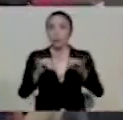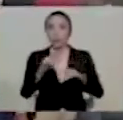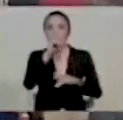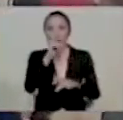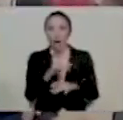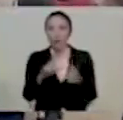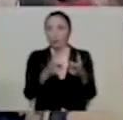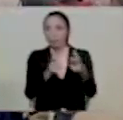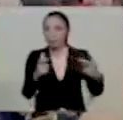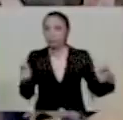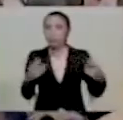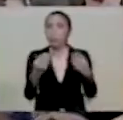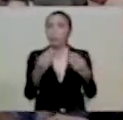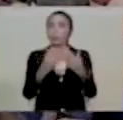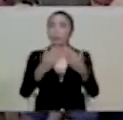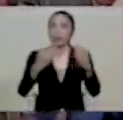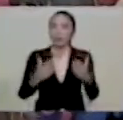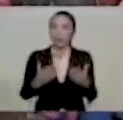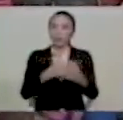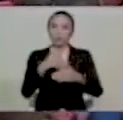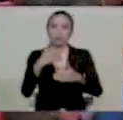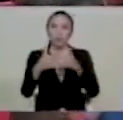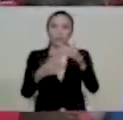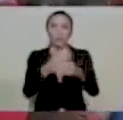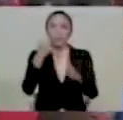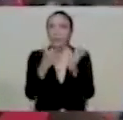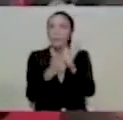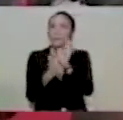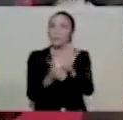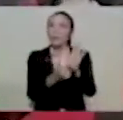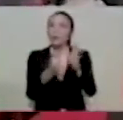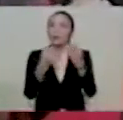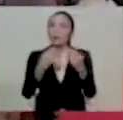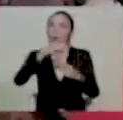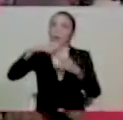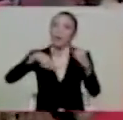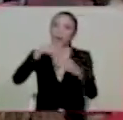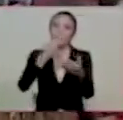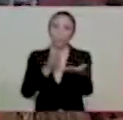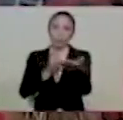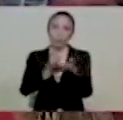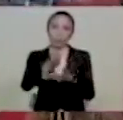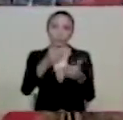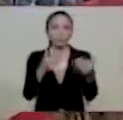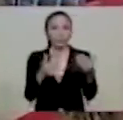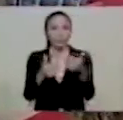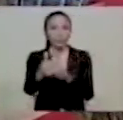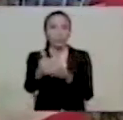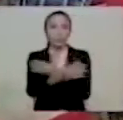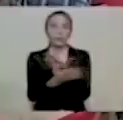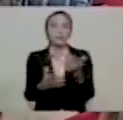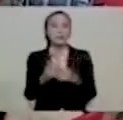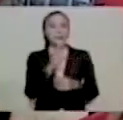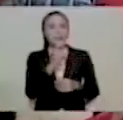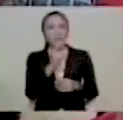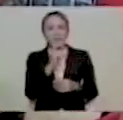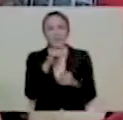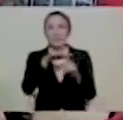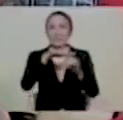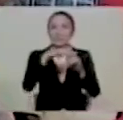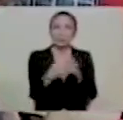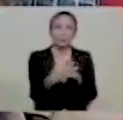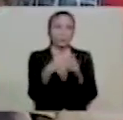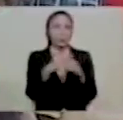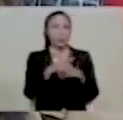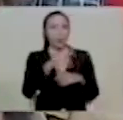un símbolo de lo que está en la esencia de la Revolución Bolivariana, por encima de las dificultades, de